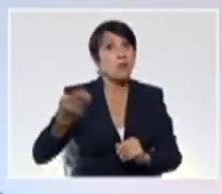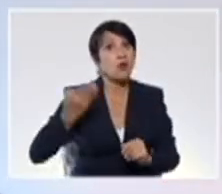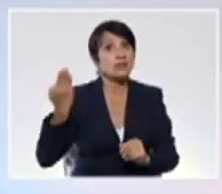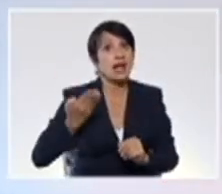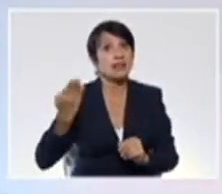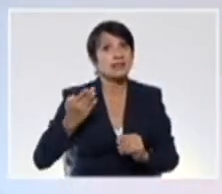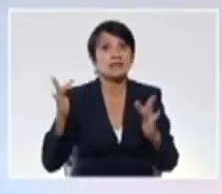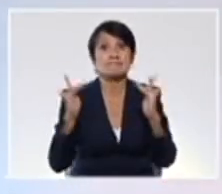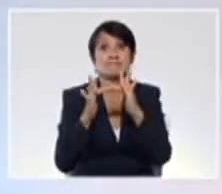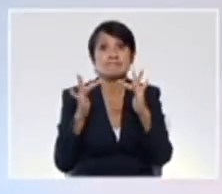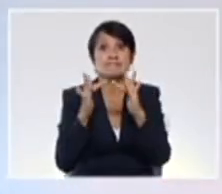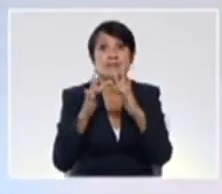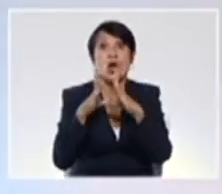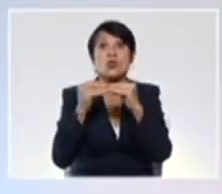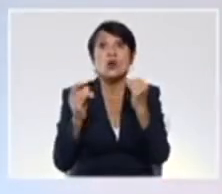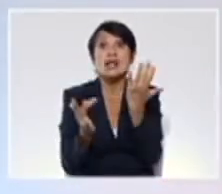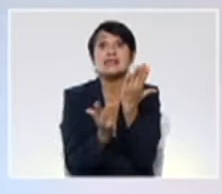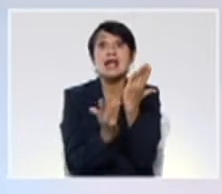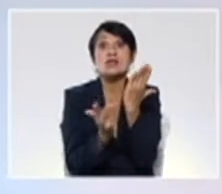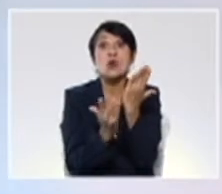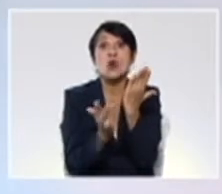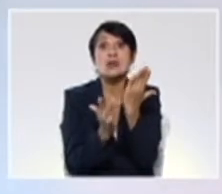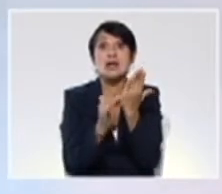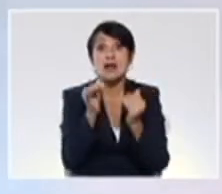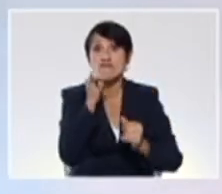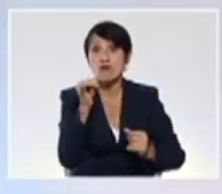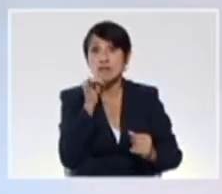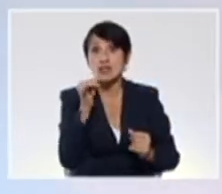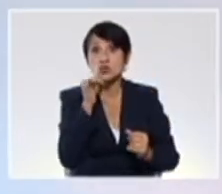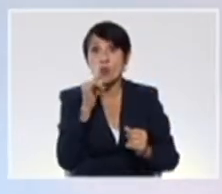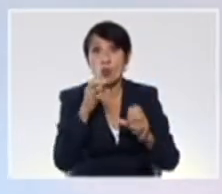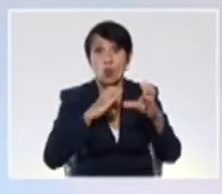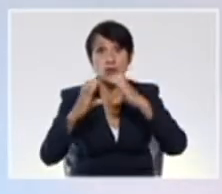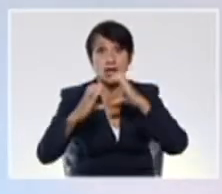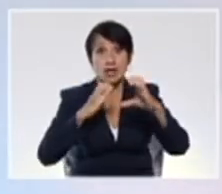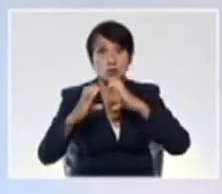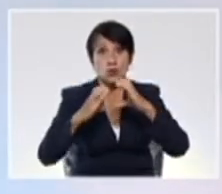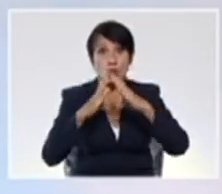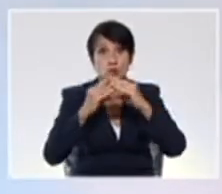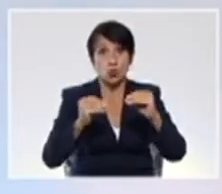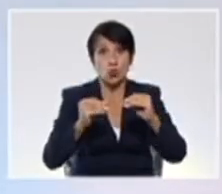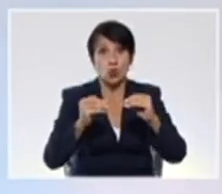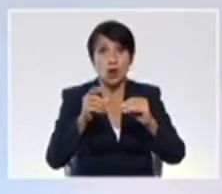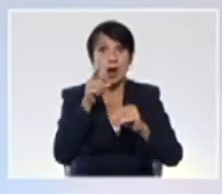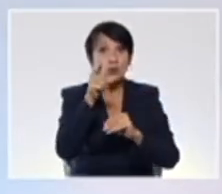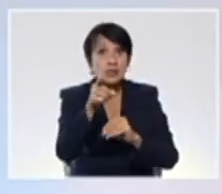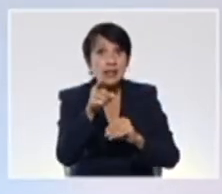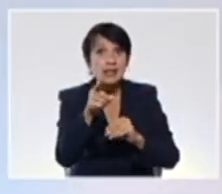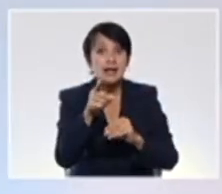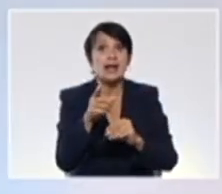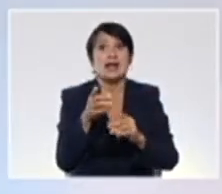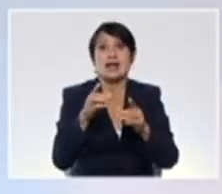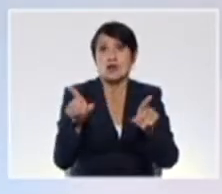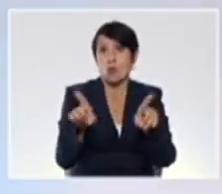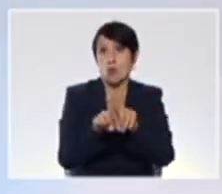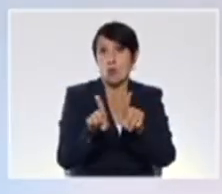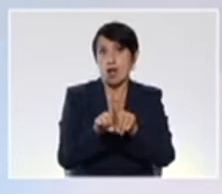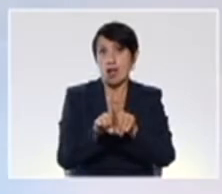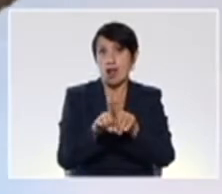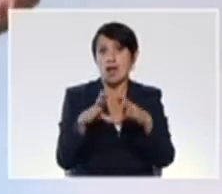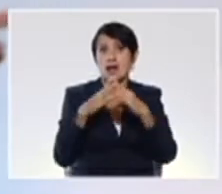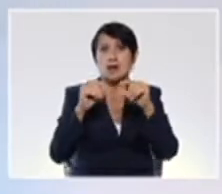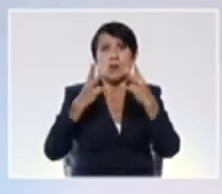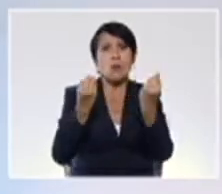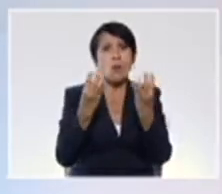estemos conectados con todas las tecnologías de información y comunicación que les ofrecemos a ustedes. Por eso, pueden descargar